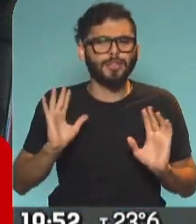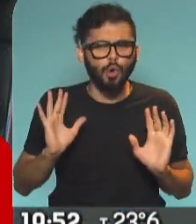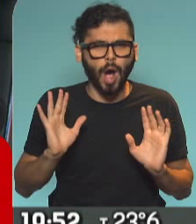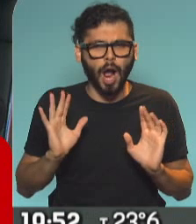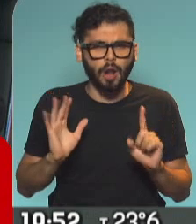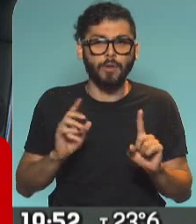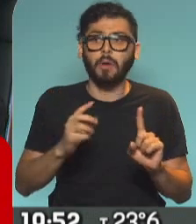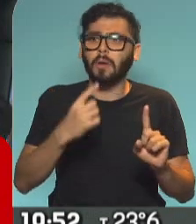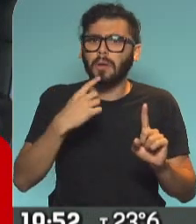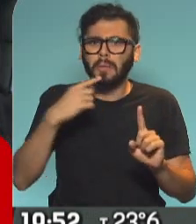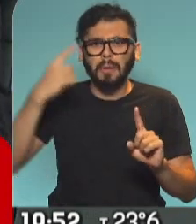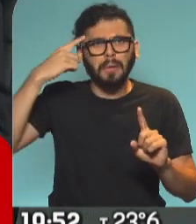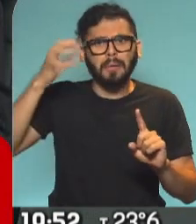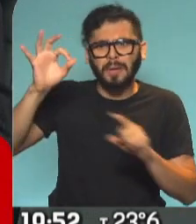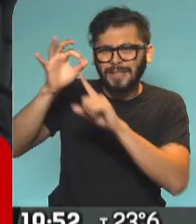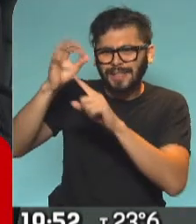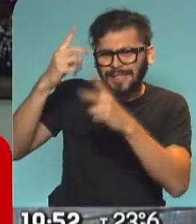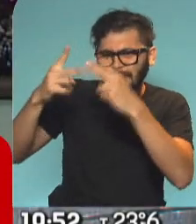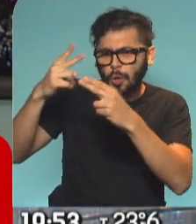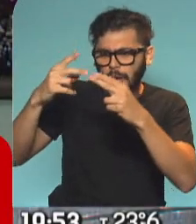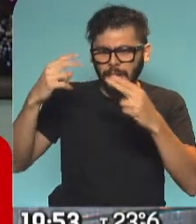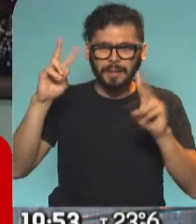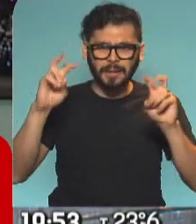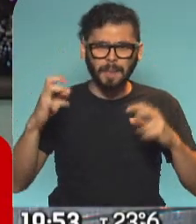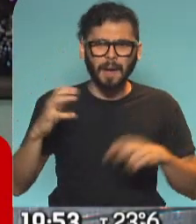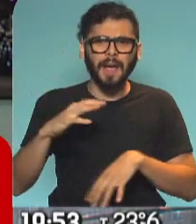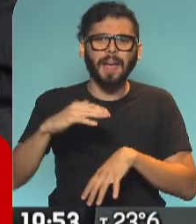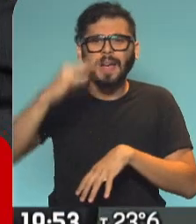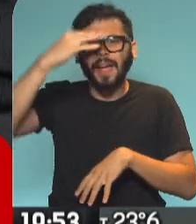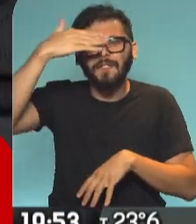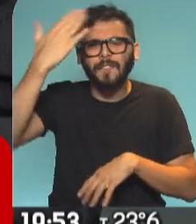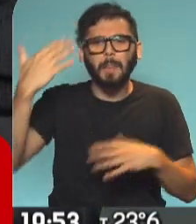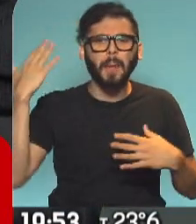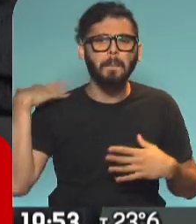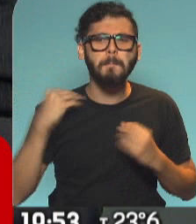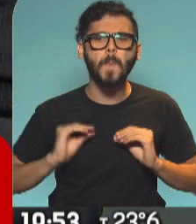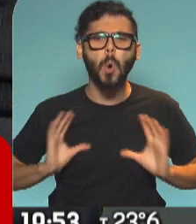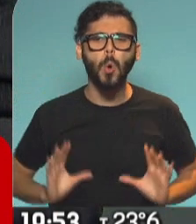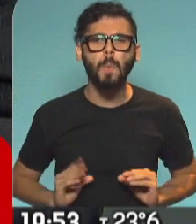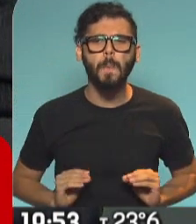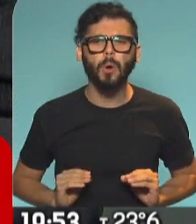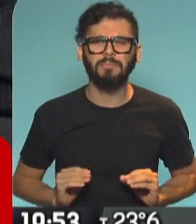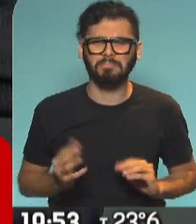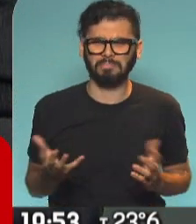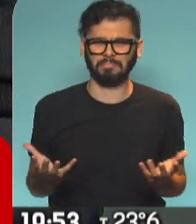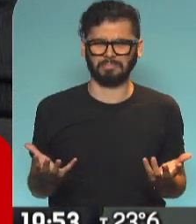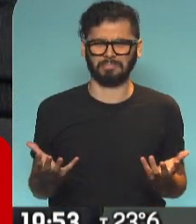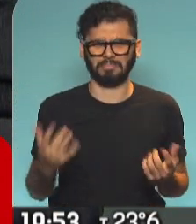enfermedades pulmonares? Claro, por eso le preguntaba aquí. Además, dice ahí que hace medicina